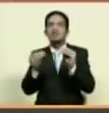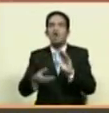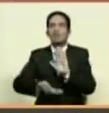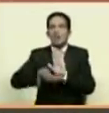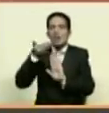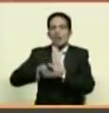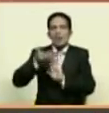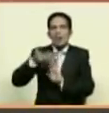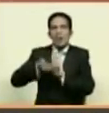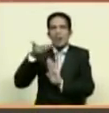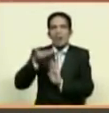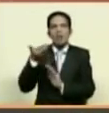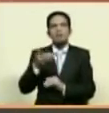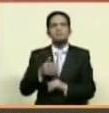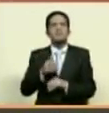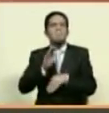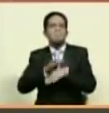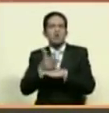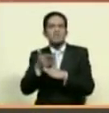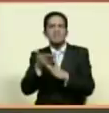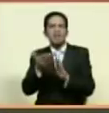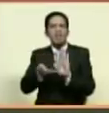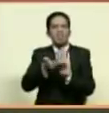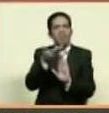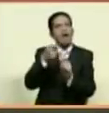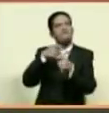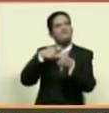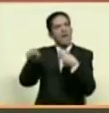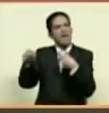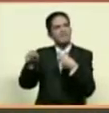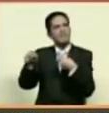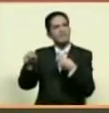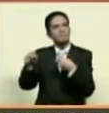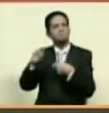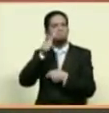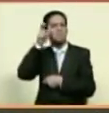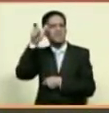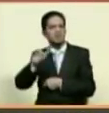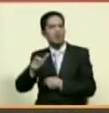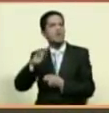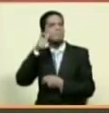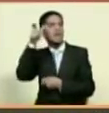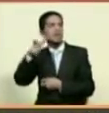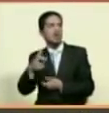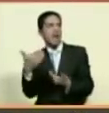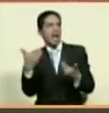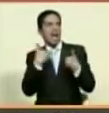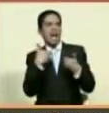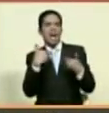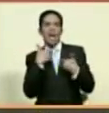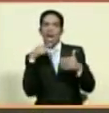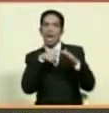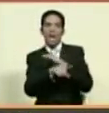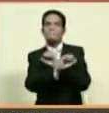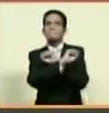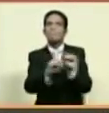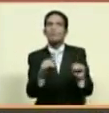productivos, porque terminan finalmente cargando sobre el bien o sobre el servicio ese